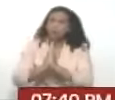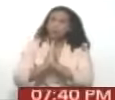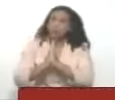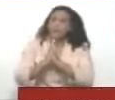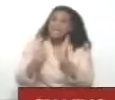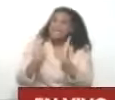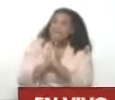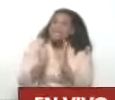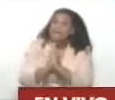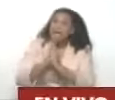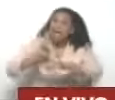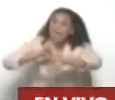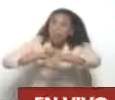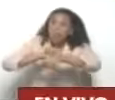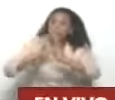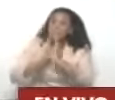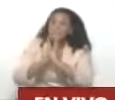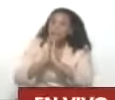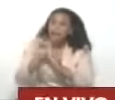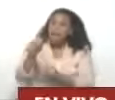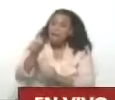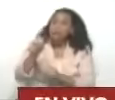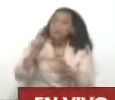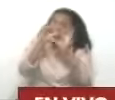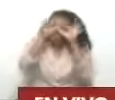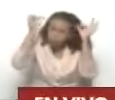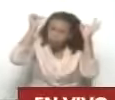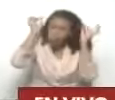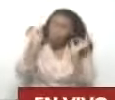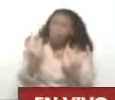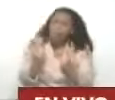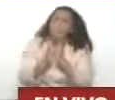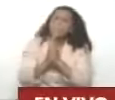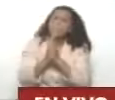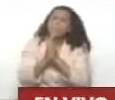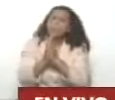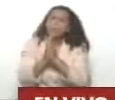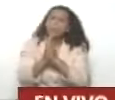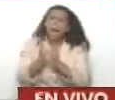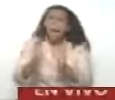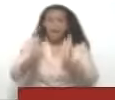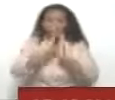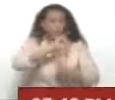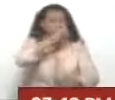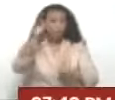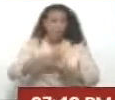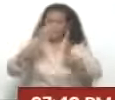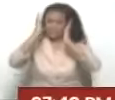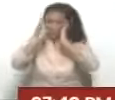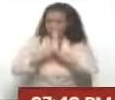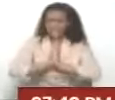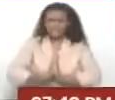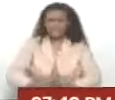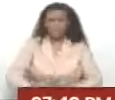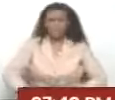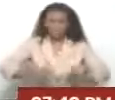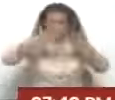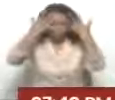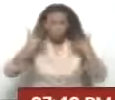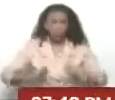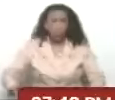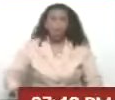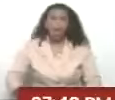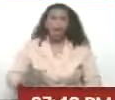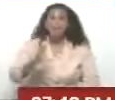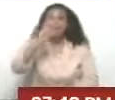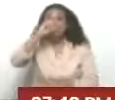que el expediente y todas las fases para canonizar, santificar a José Gregorio están parados de hace